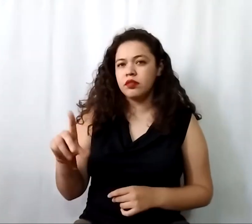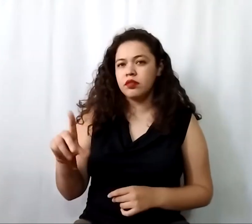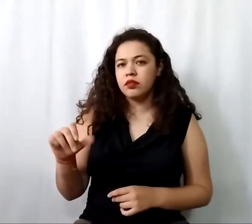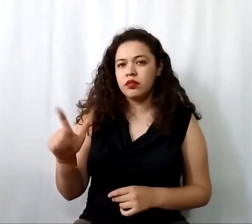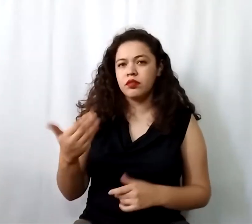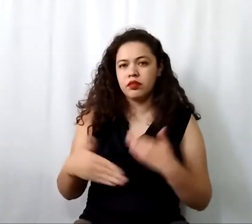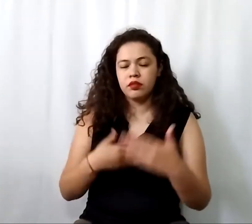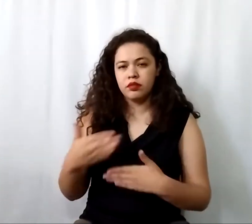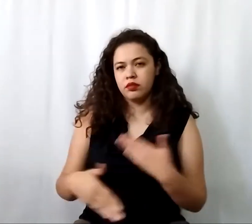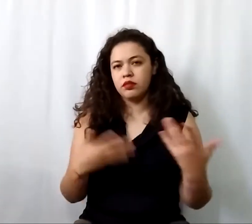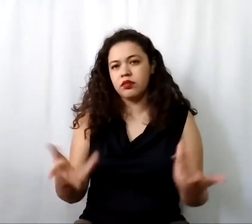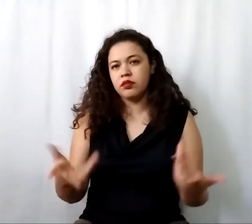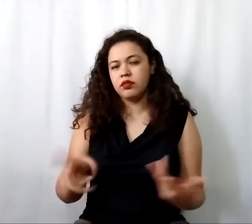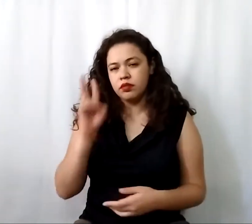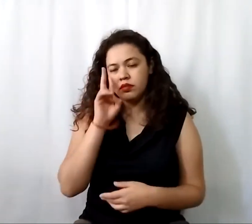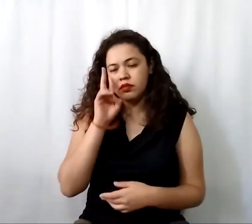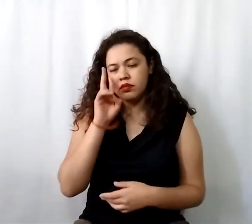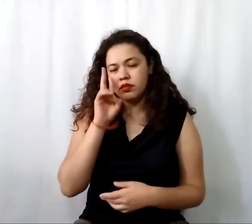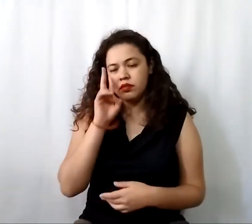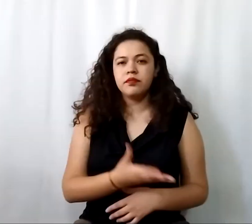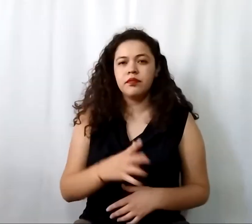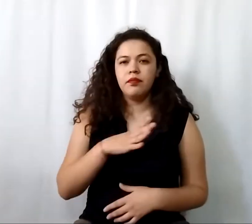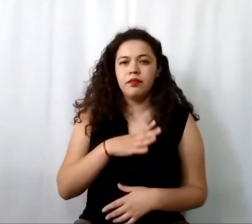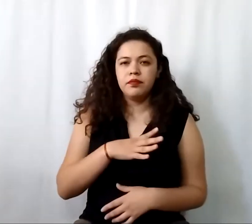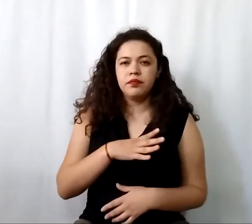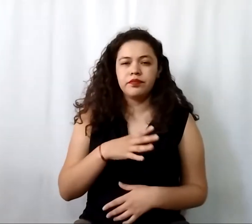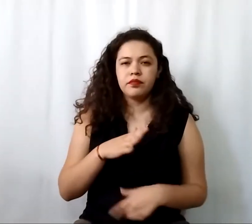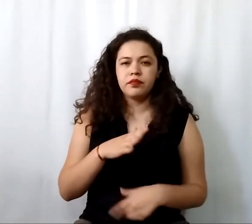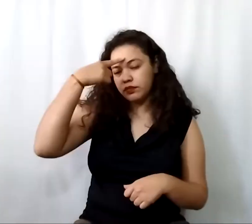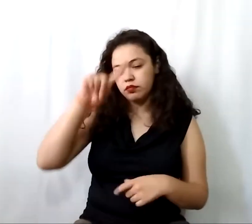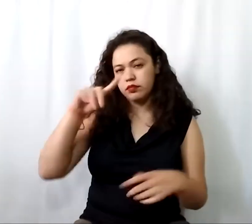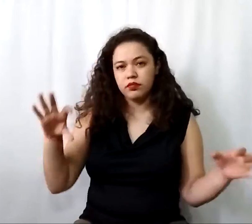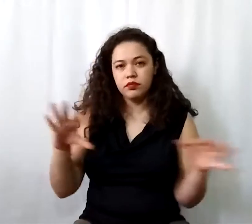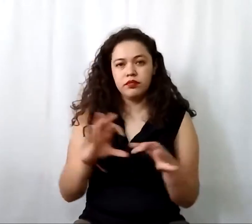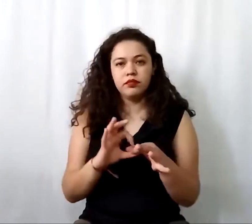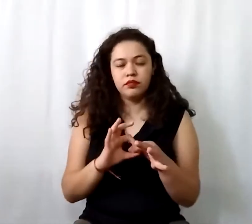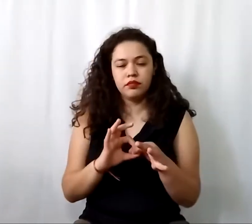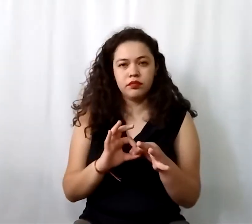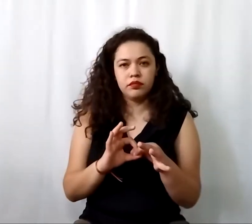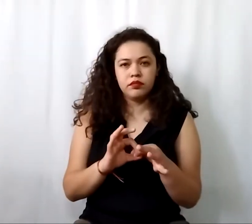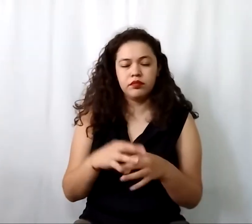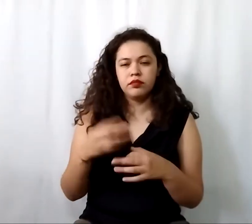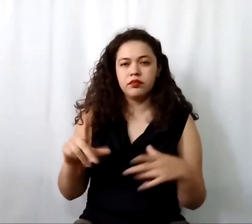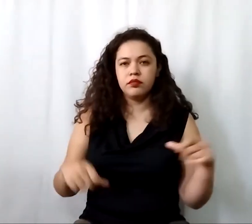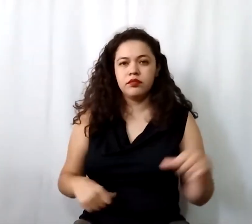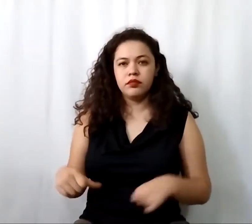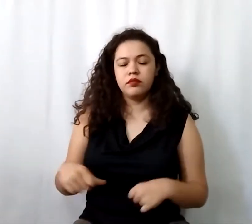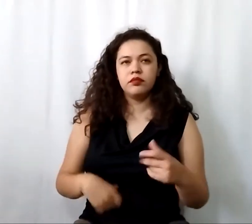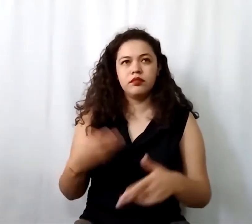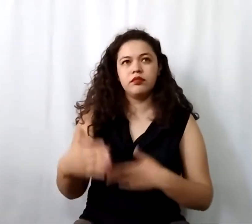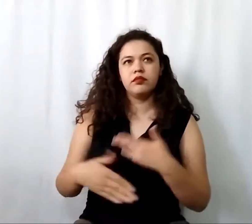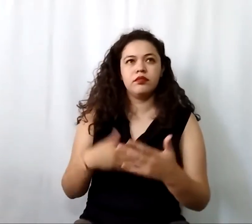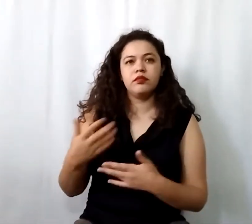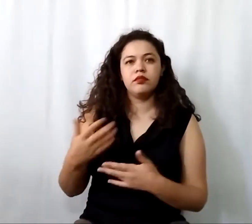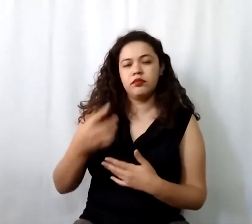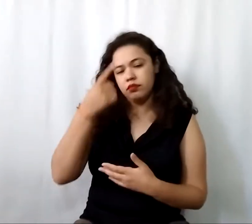ver cómo aquí va a ser mucho más sencillo correlacionar las actividades, los procedimientos con cada una de